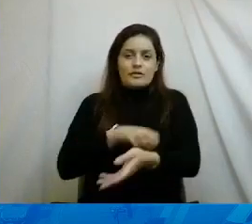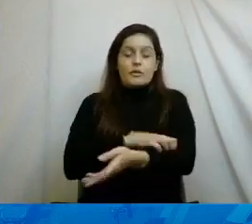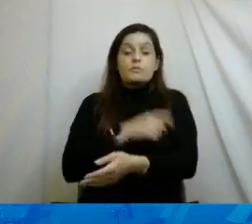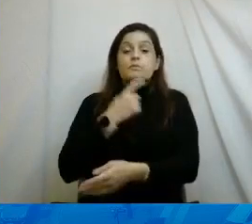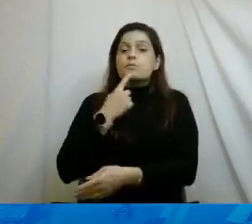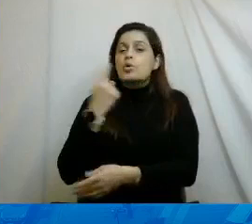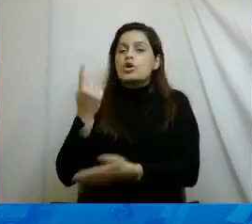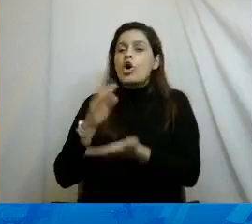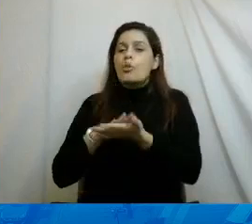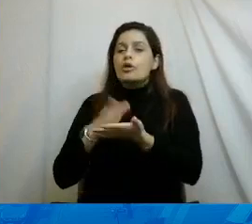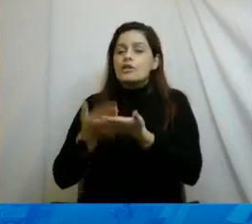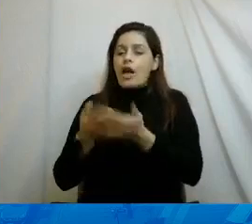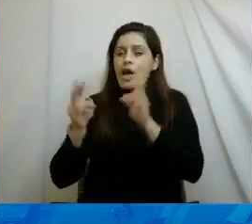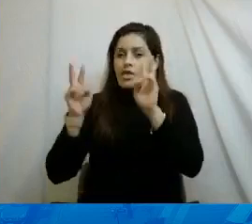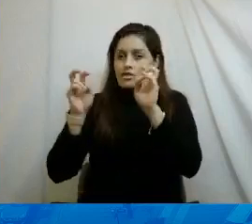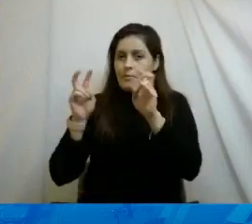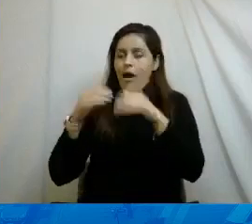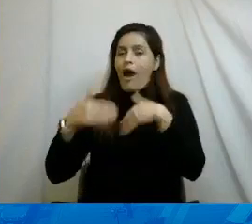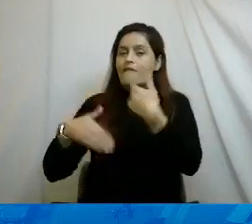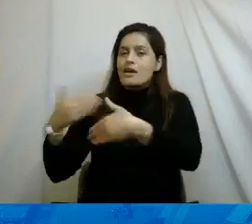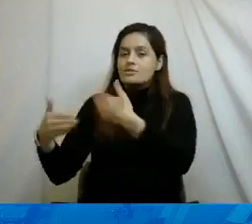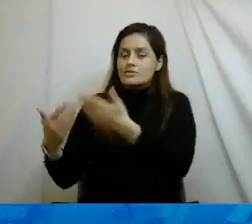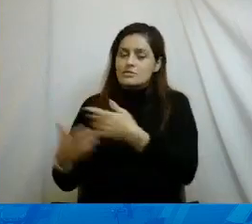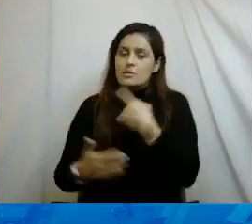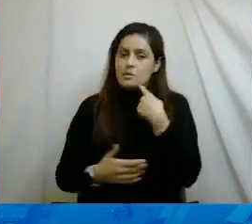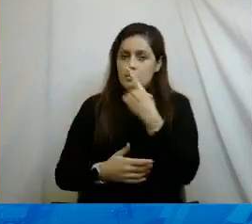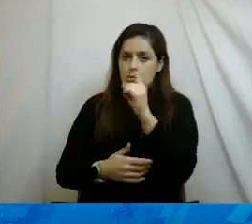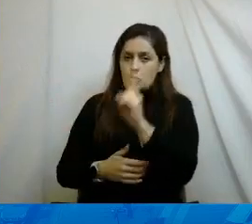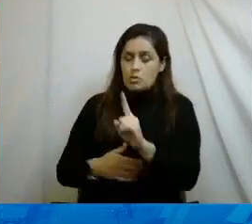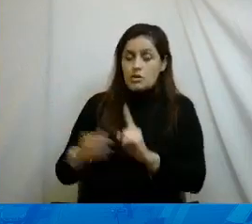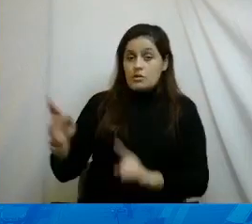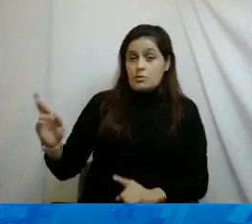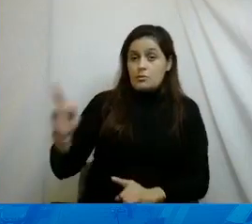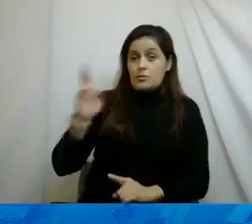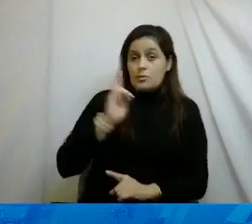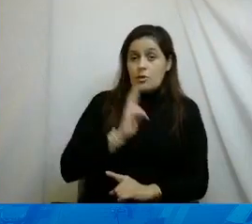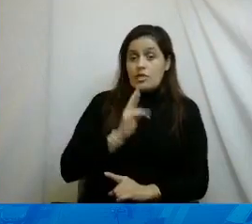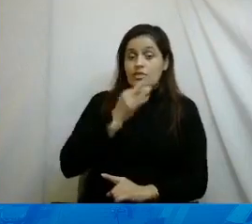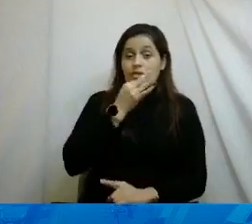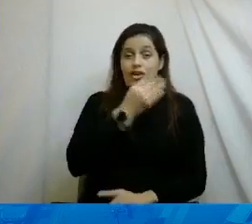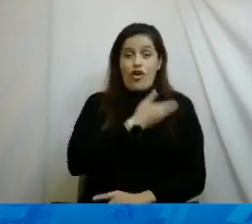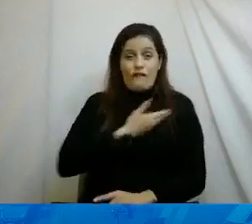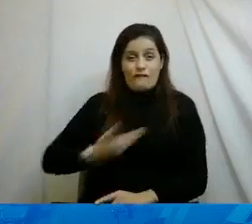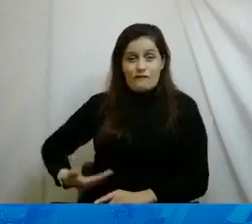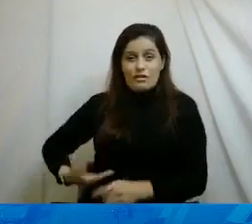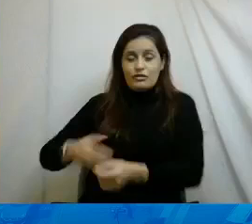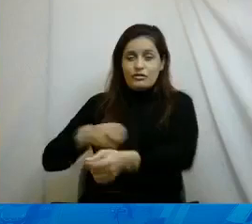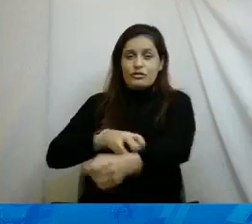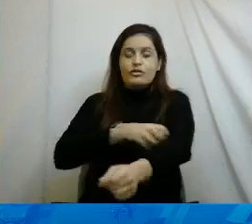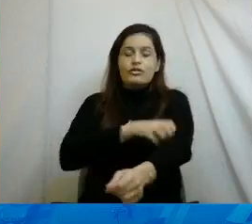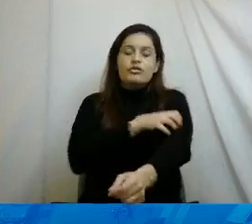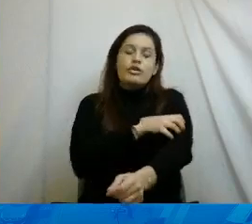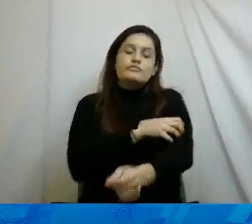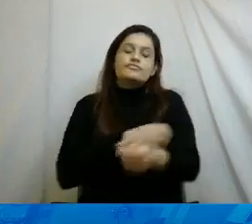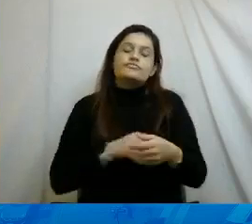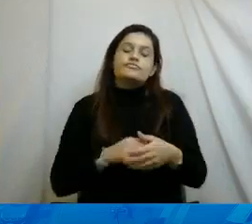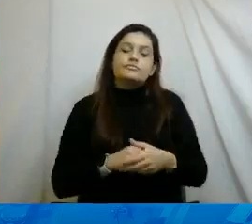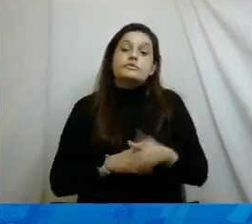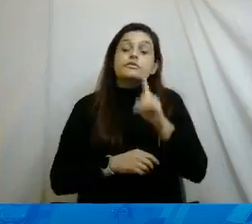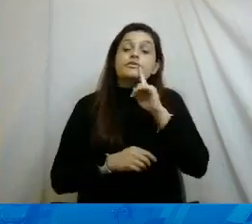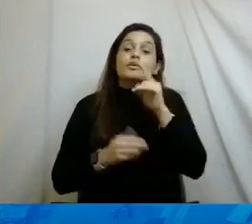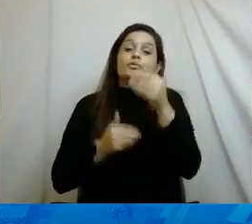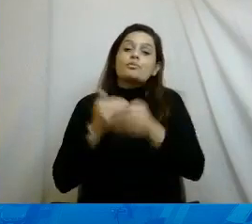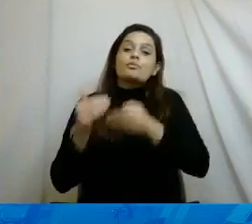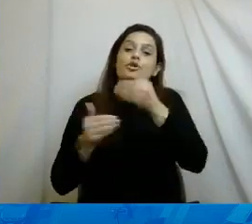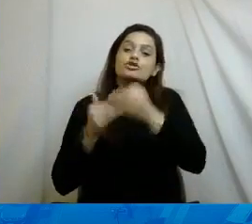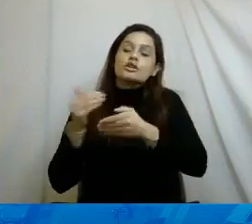del proyecto Punto Limpio. Y lo que nos señalaron desde el gobierno regional es que están en proceso de